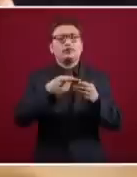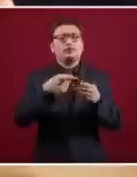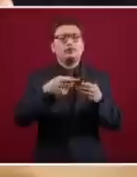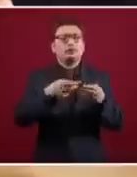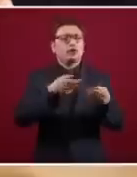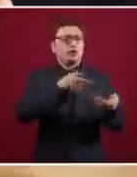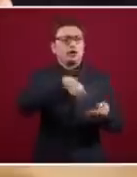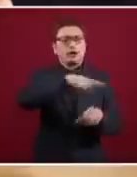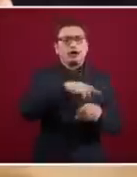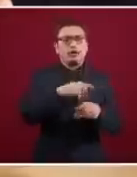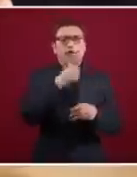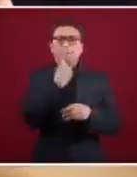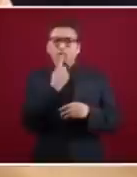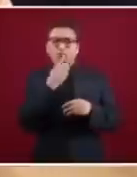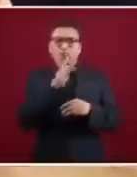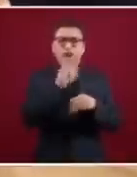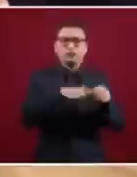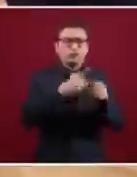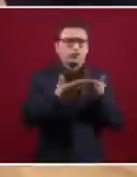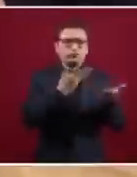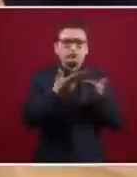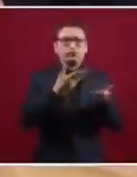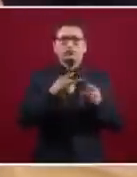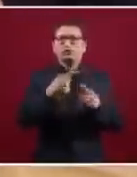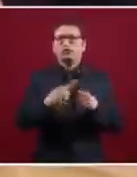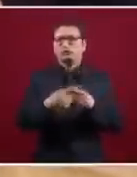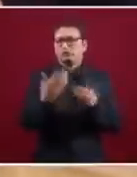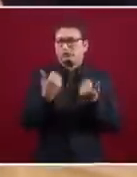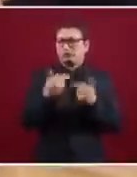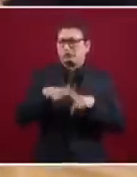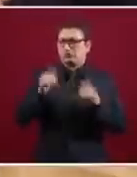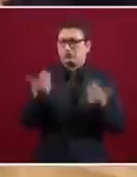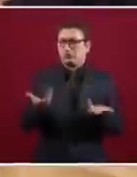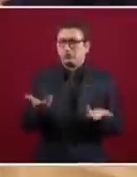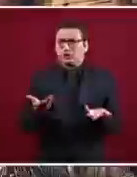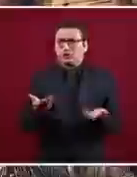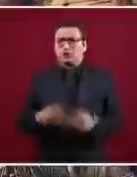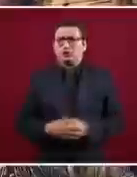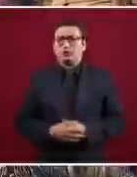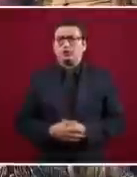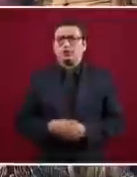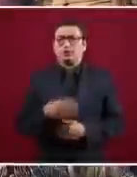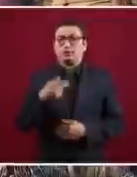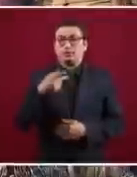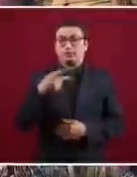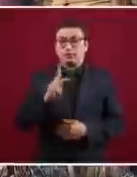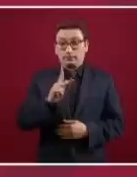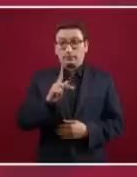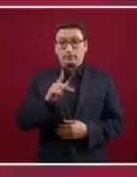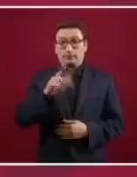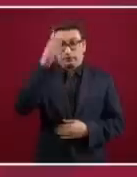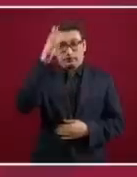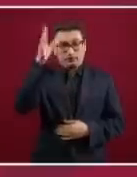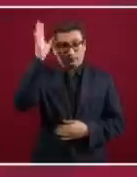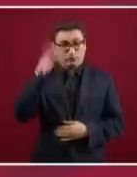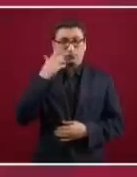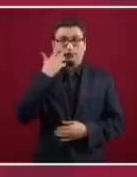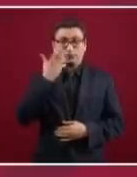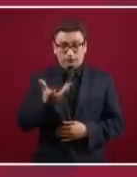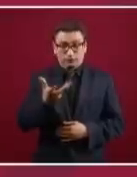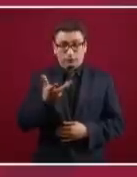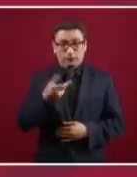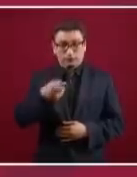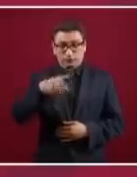con las fuerzas federales o sea ninguna ninguna pero si azteca quiere si